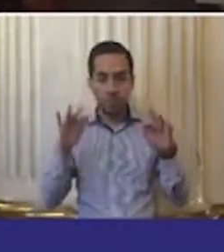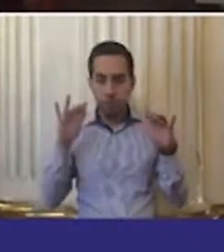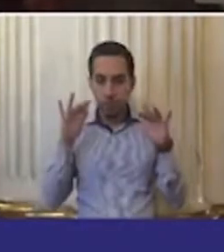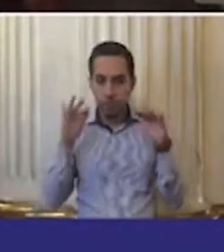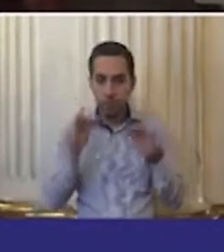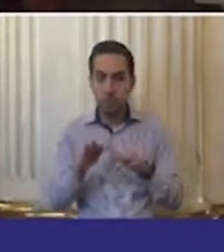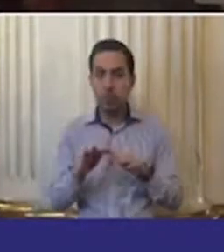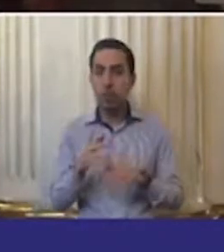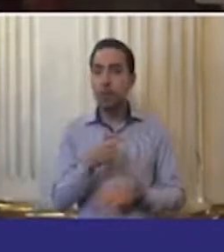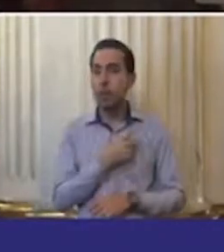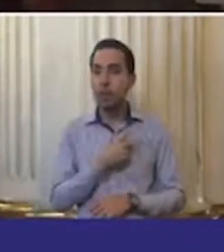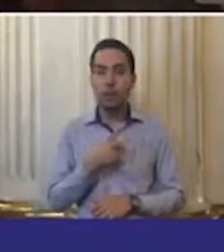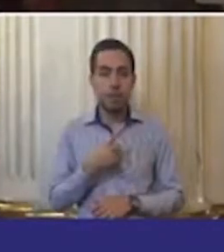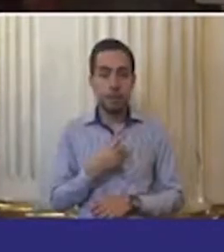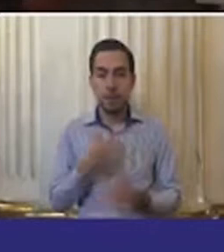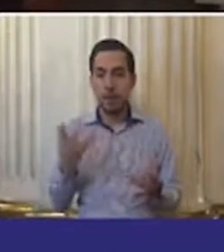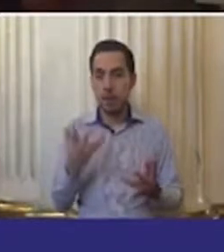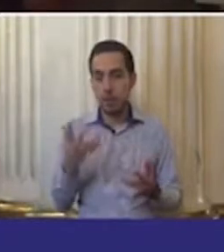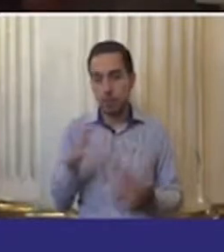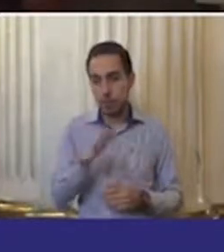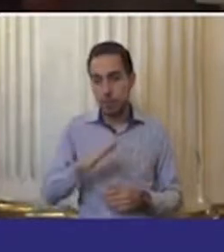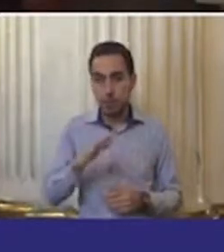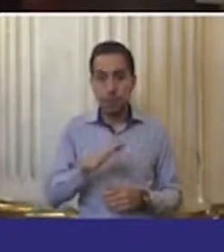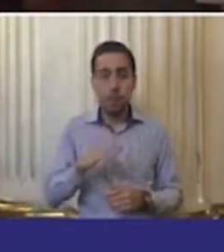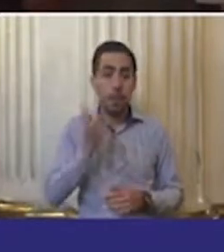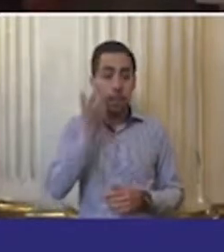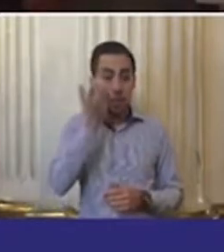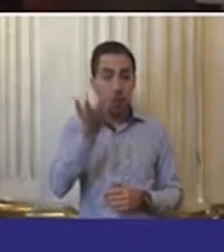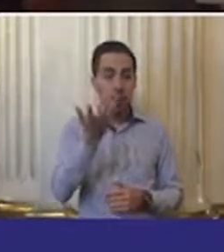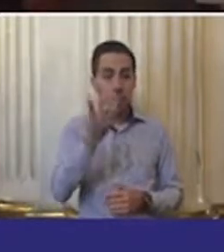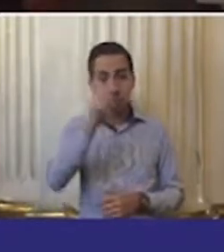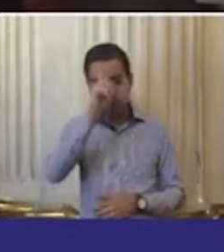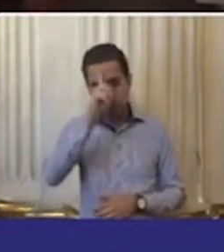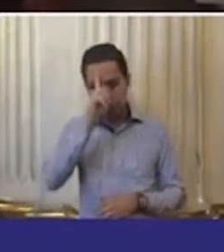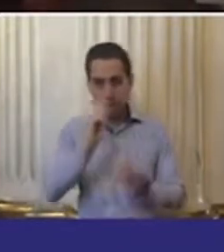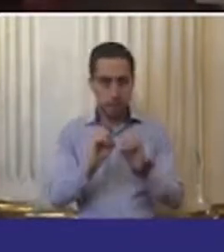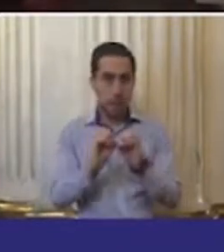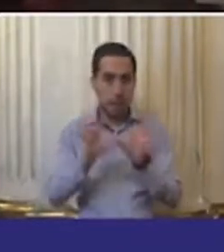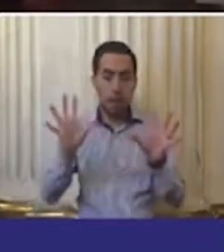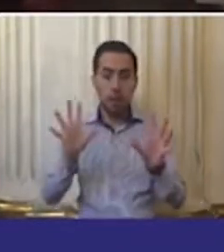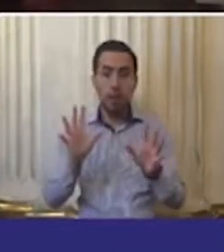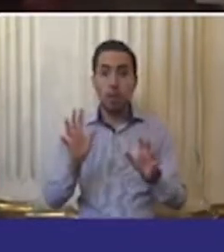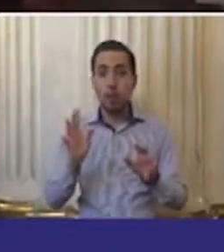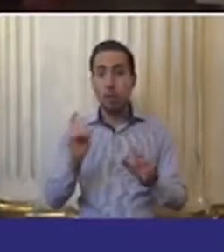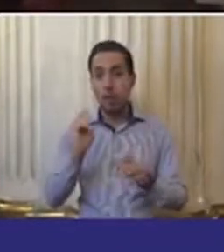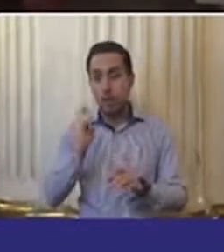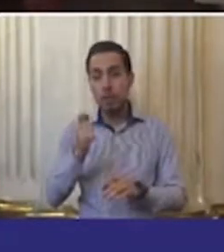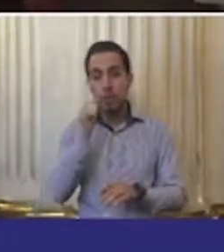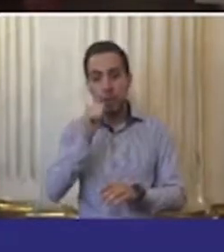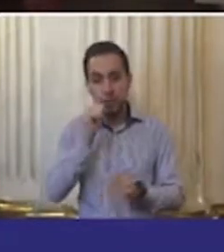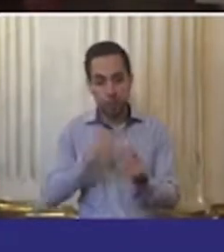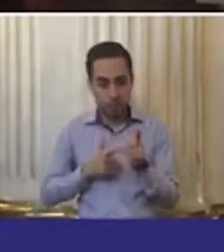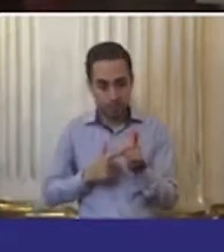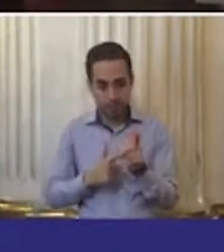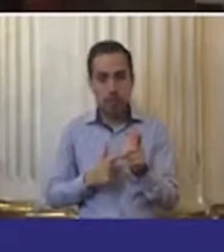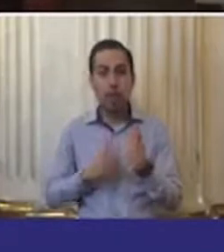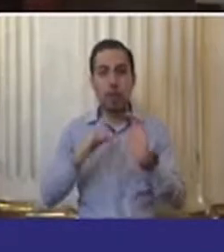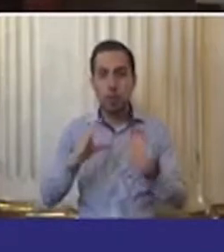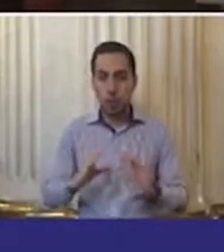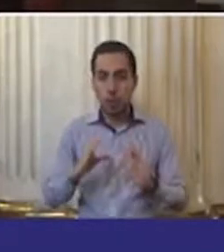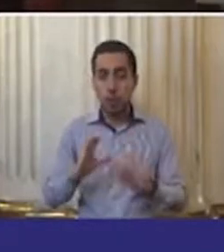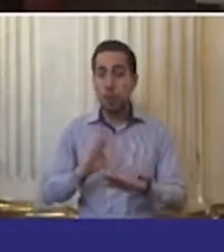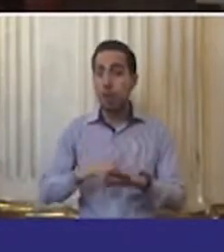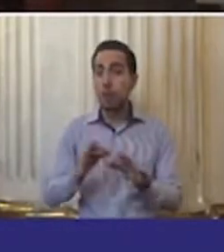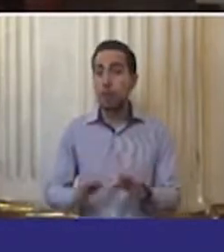a través de la televisión queremos recomendar por supuesto que se sigan los protocolos sobre